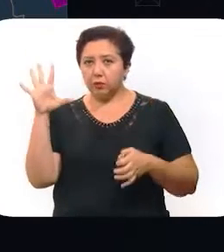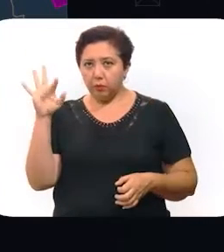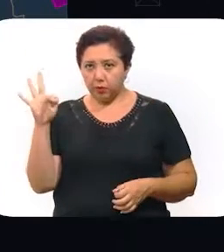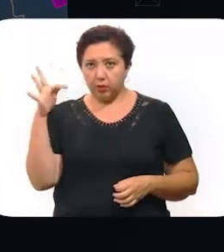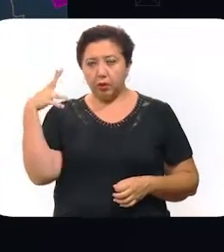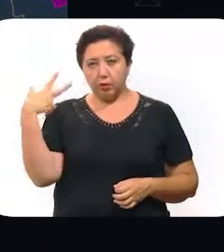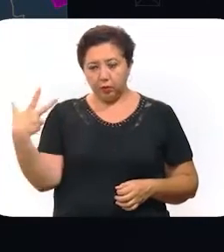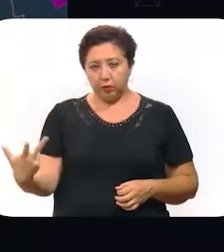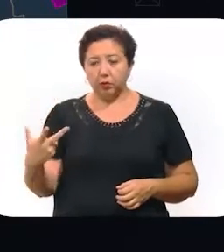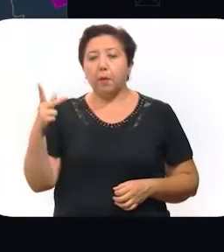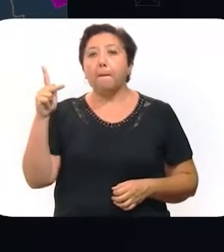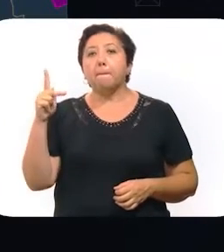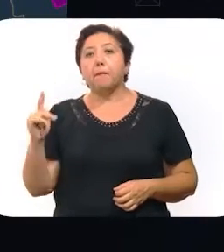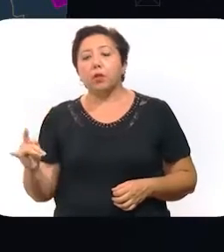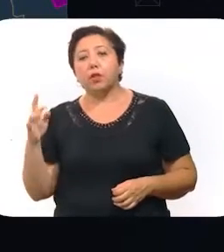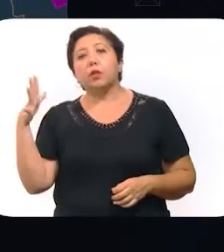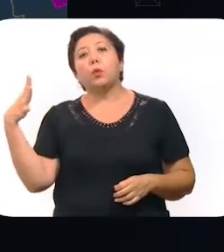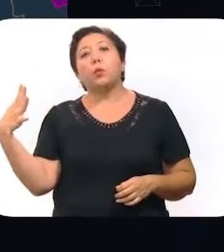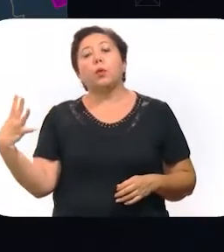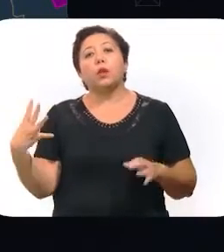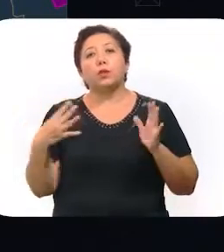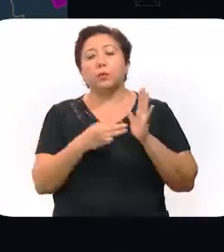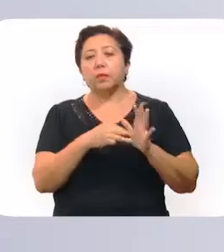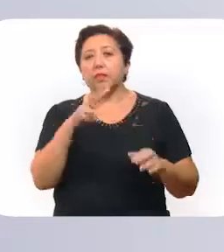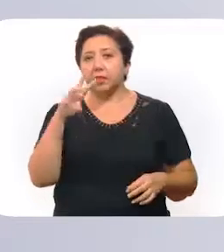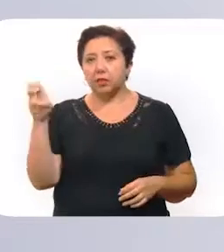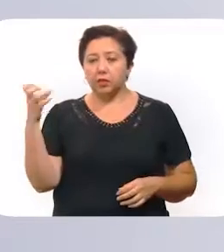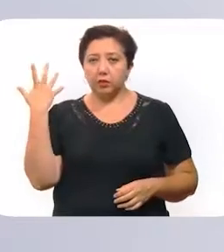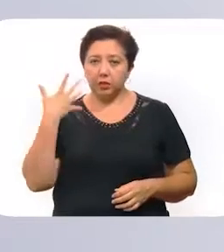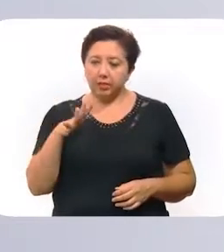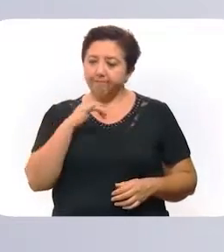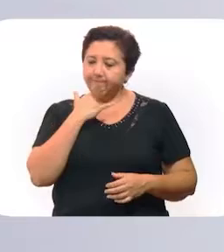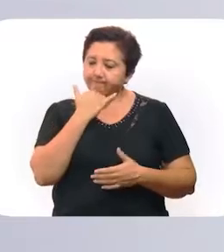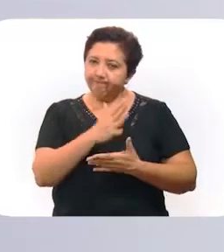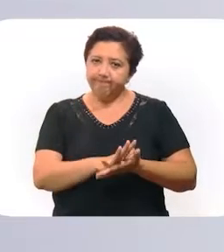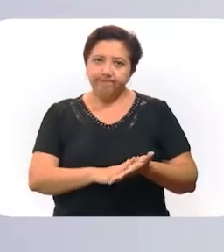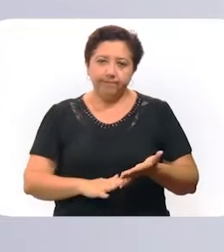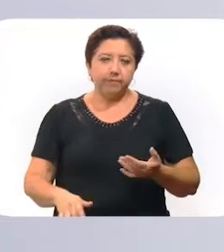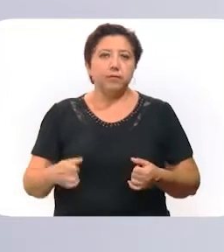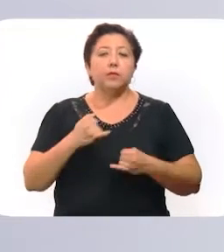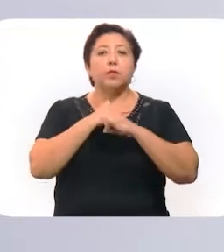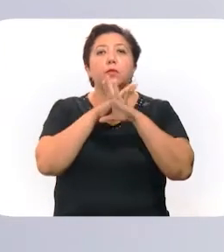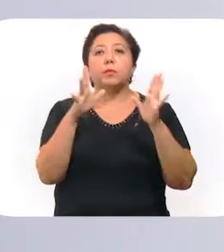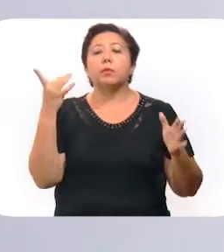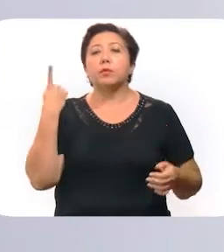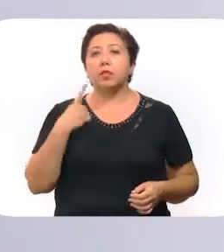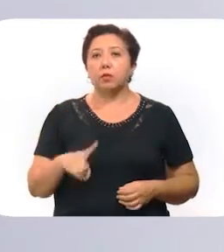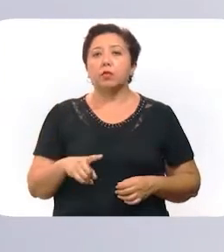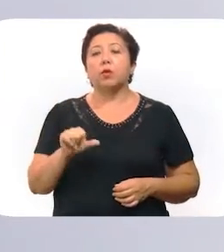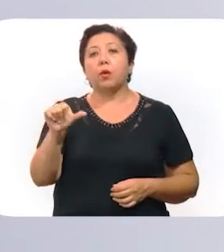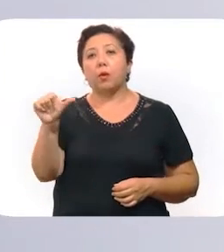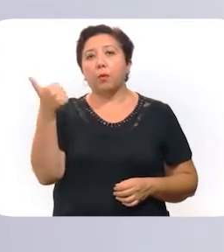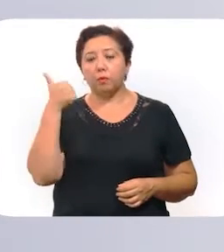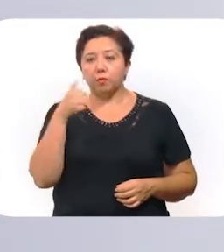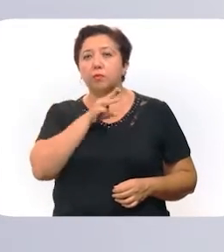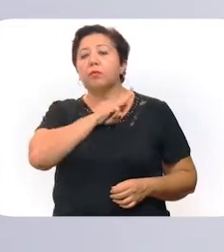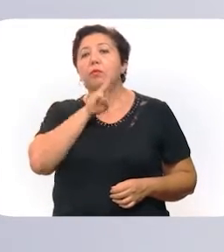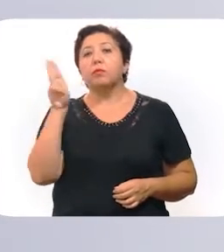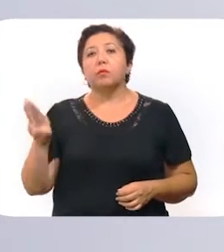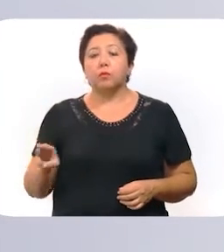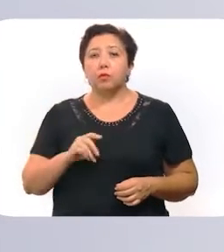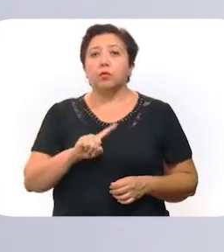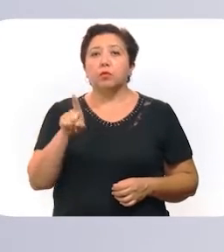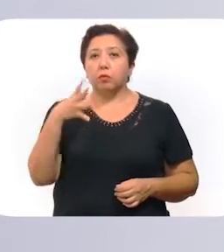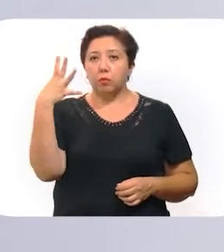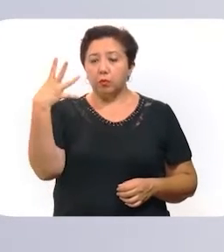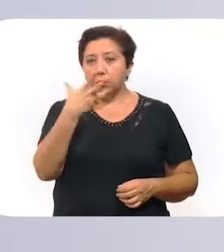2.748, en la zona poniente 4.310. Lamentablemente en este parte médico informamos de 11 fallecimientos,